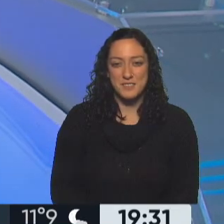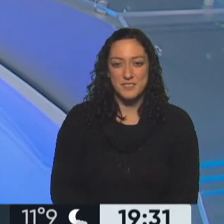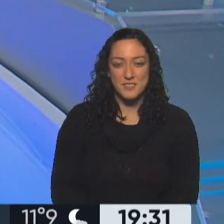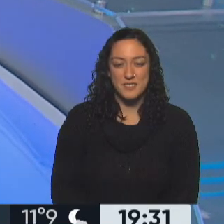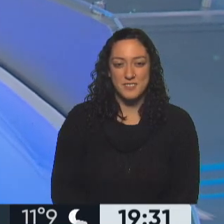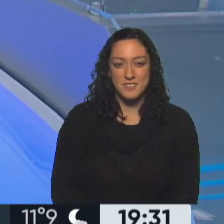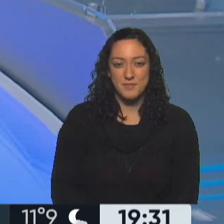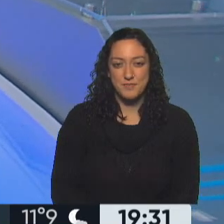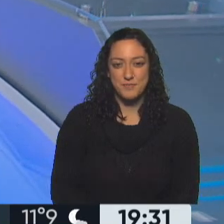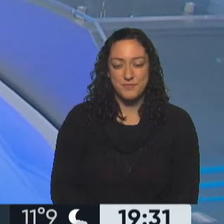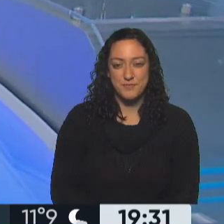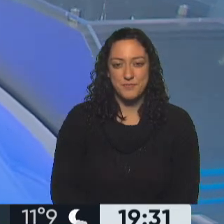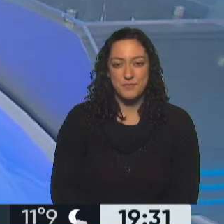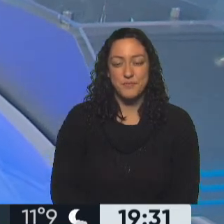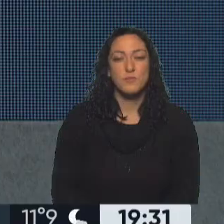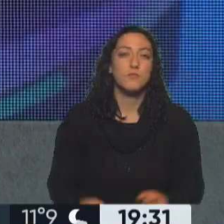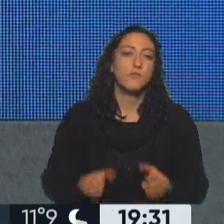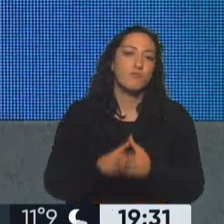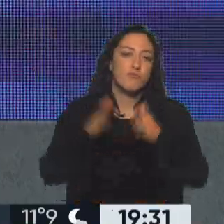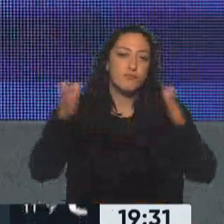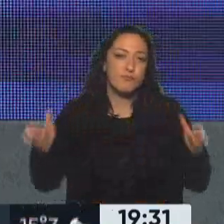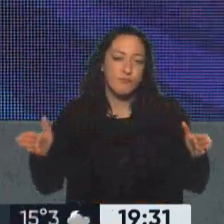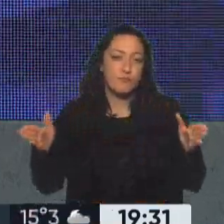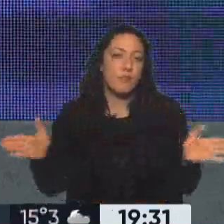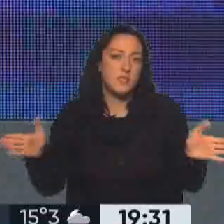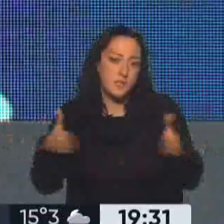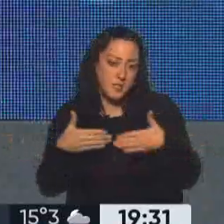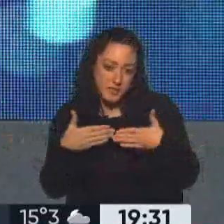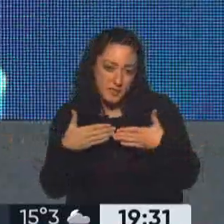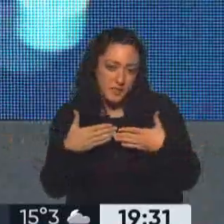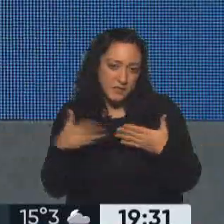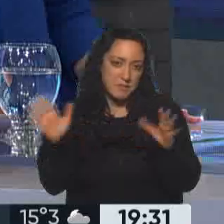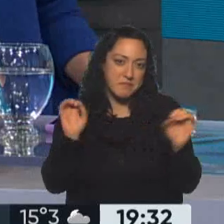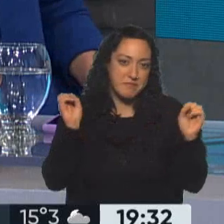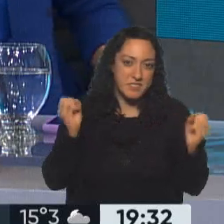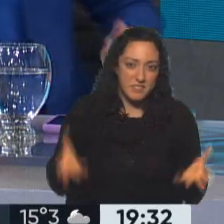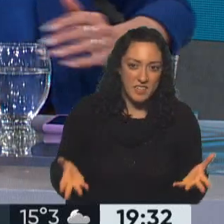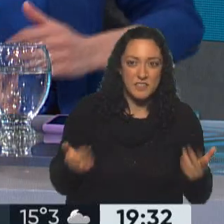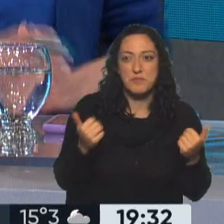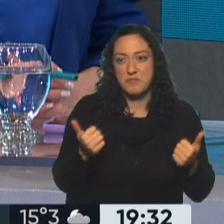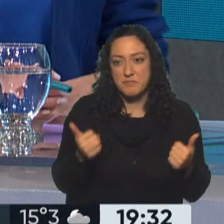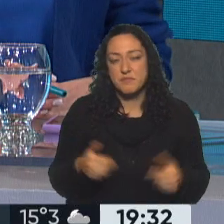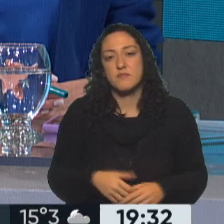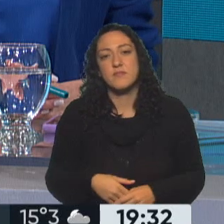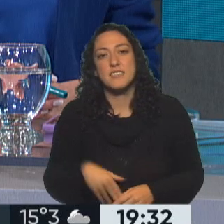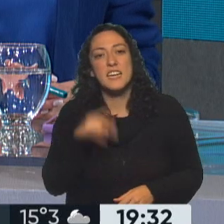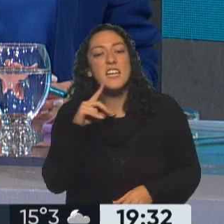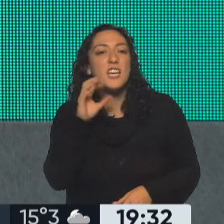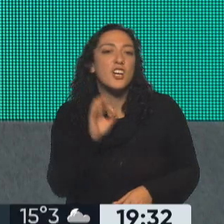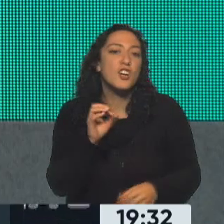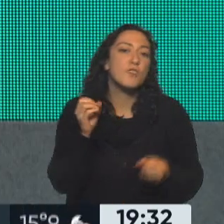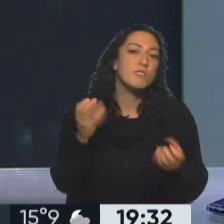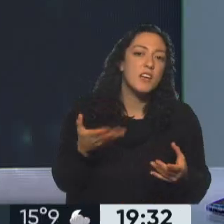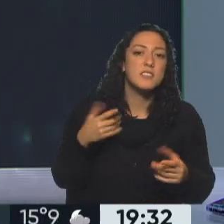Bueno, aquí estamos. Mira, cierre de edición. Cierre de edición. ¿Qué haces, Caram? ¿Cómo te va? ¿Cómo vamos? ¿Todo en Bien. orden? Nico. Horacio, querido. Buenas noches. Don